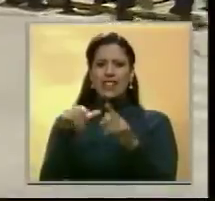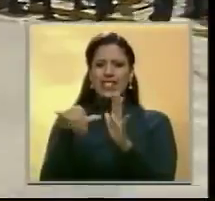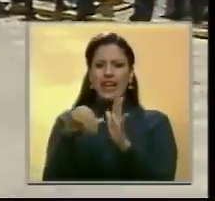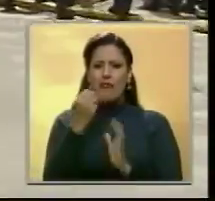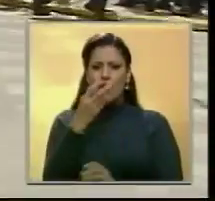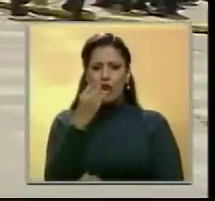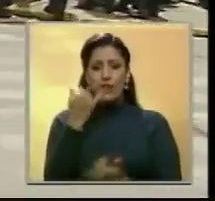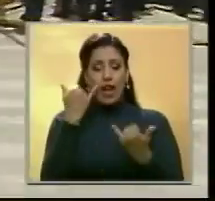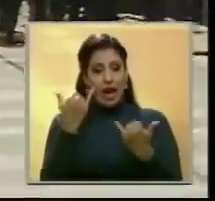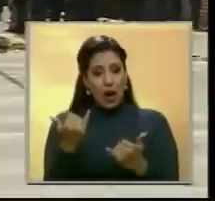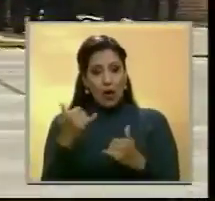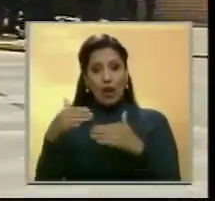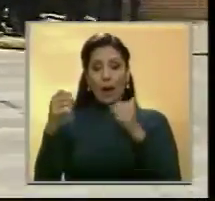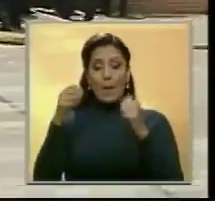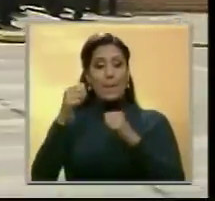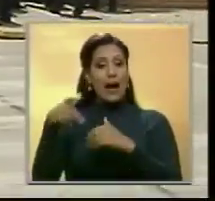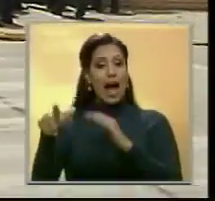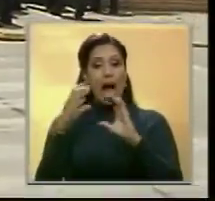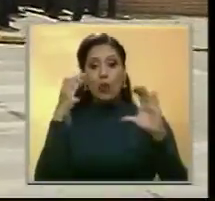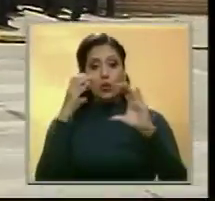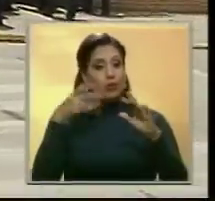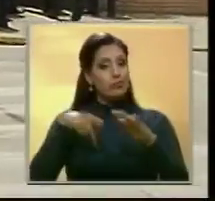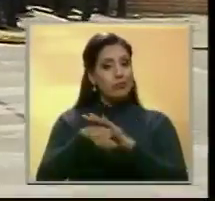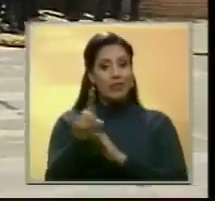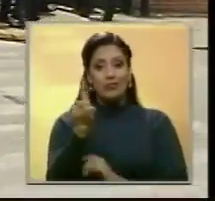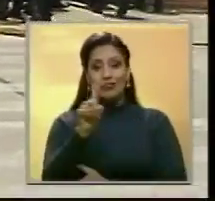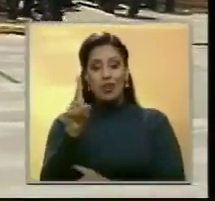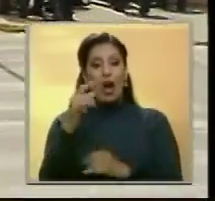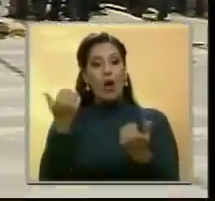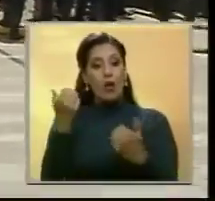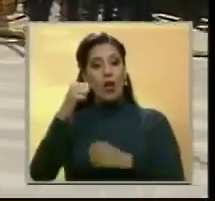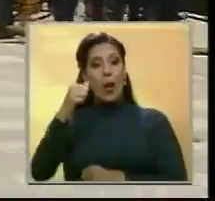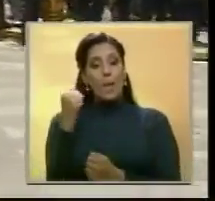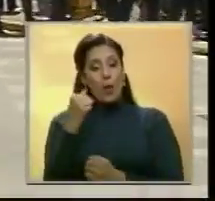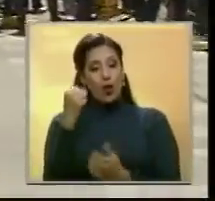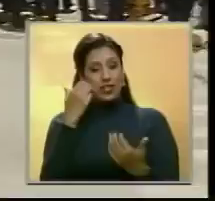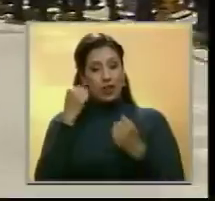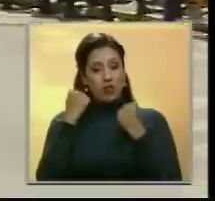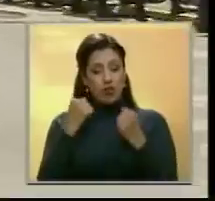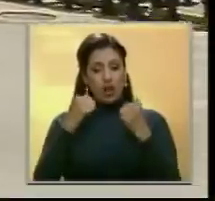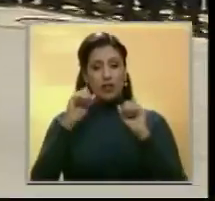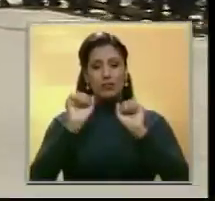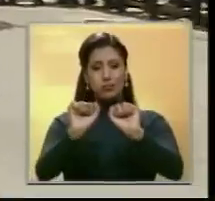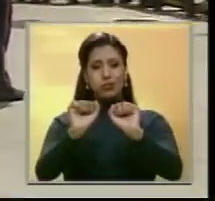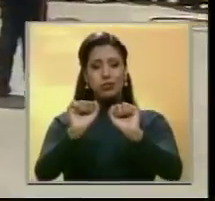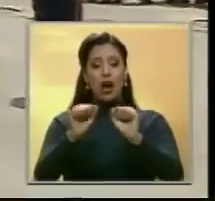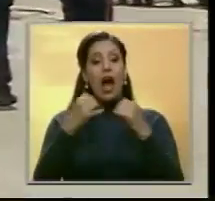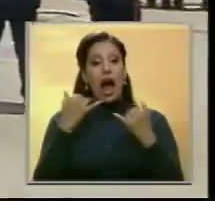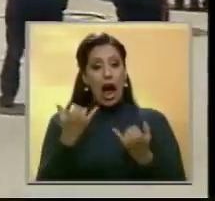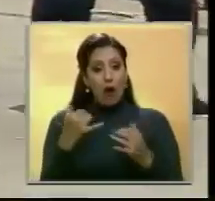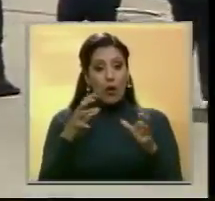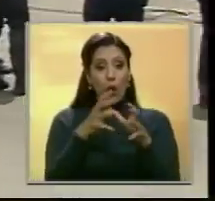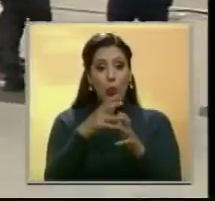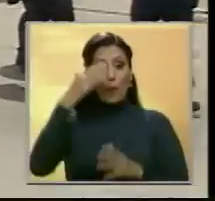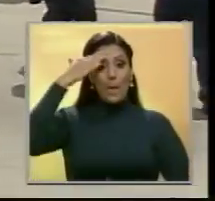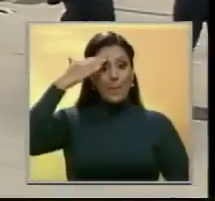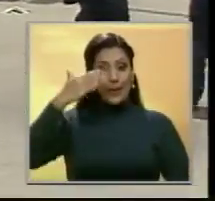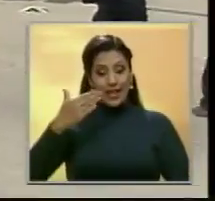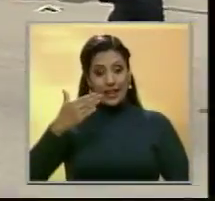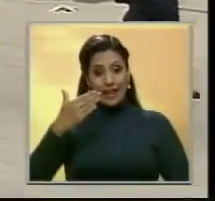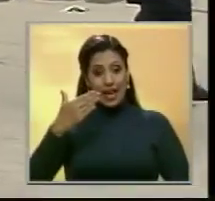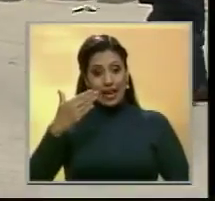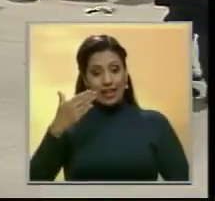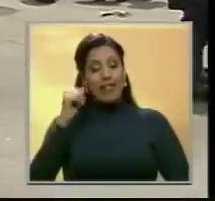parado totalmente el tráfico automotor y tomado por los organismos de seguridad con un fuerte cordón policial, tanto de la